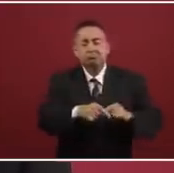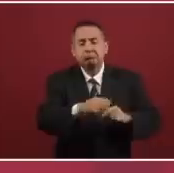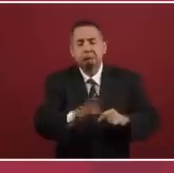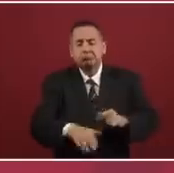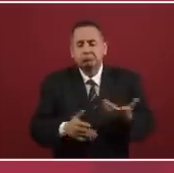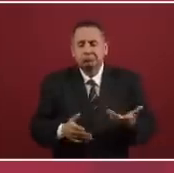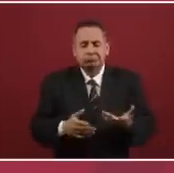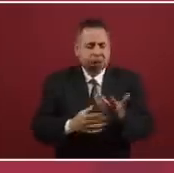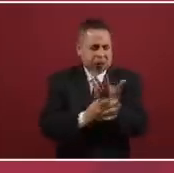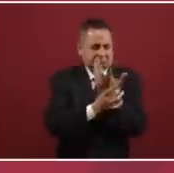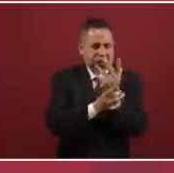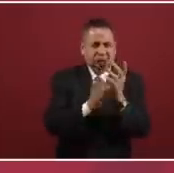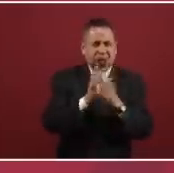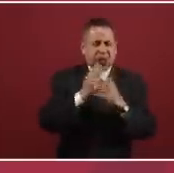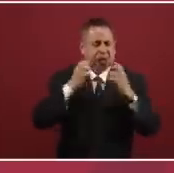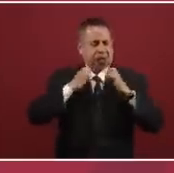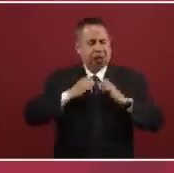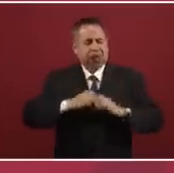las alhajas.